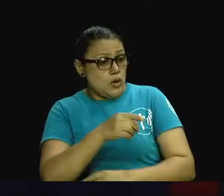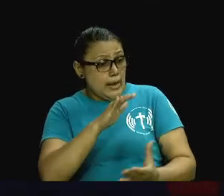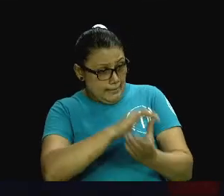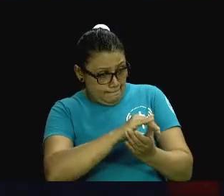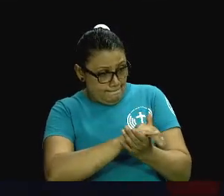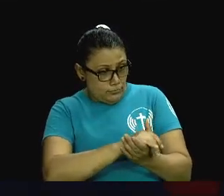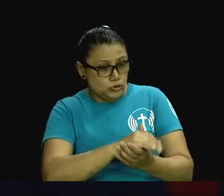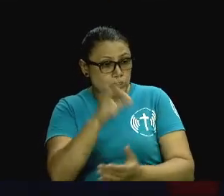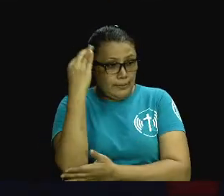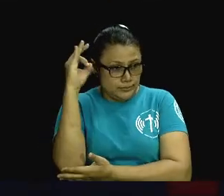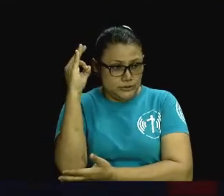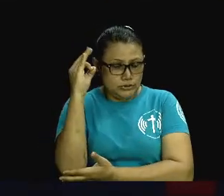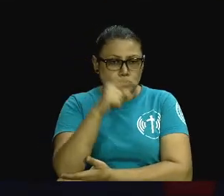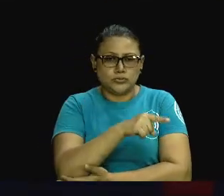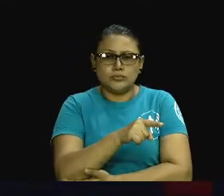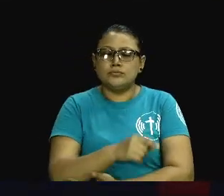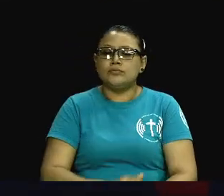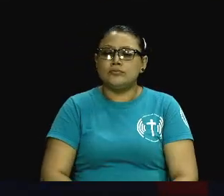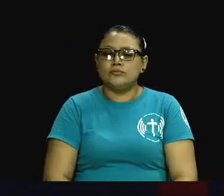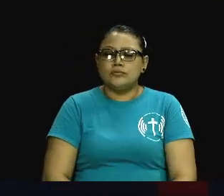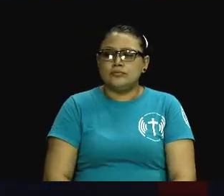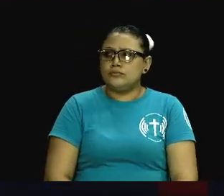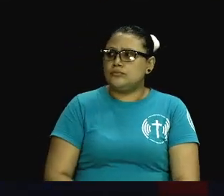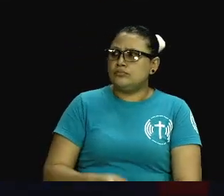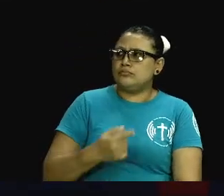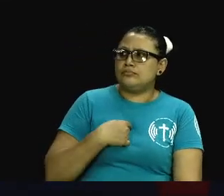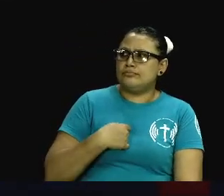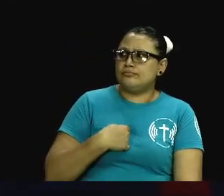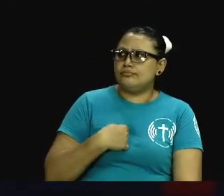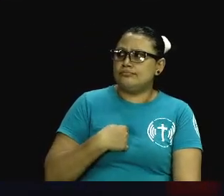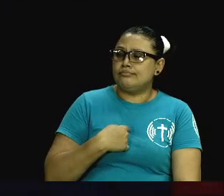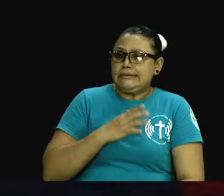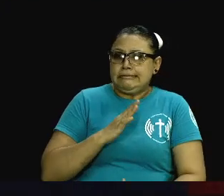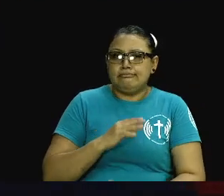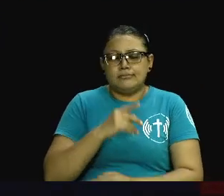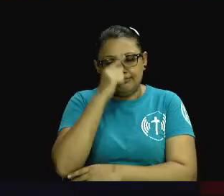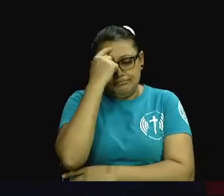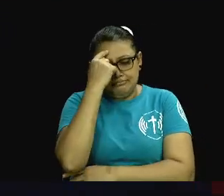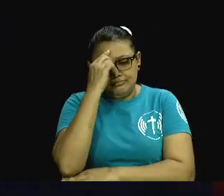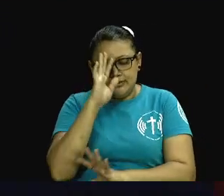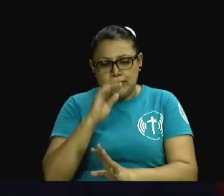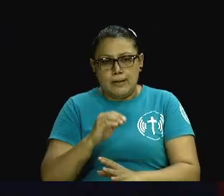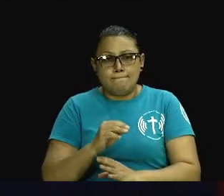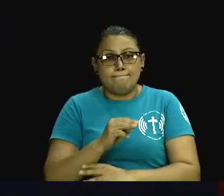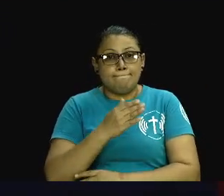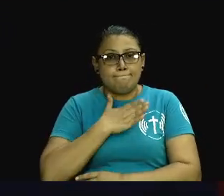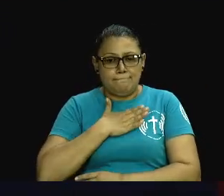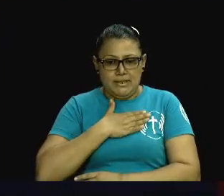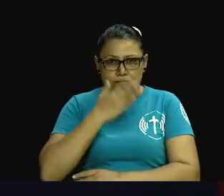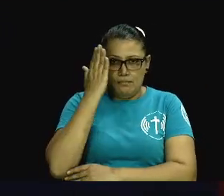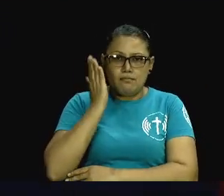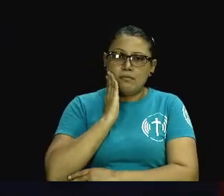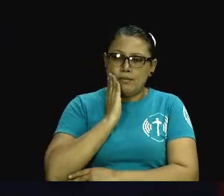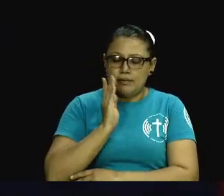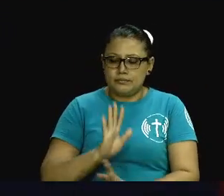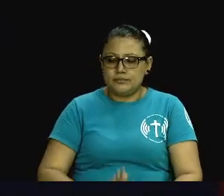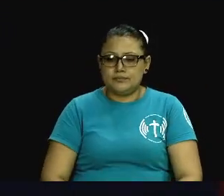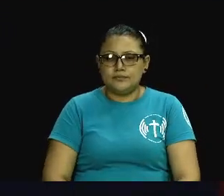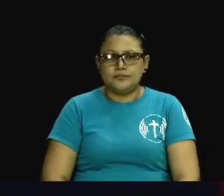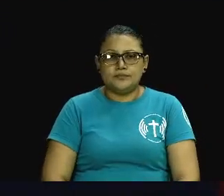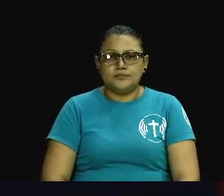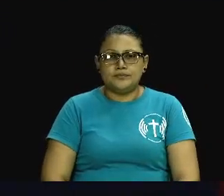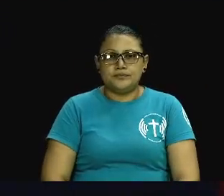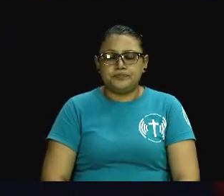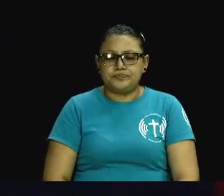es muy frío y llueve mucho así que hay alguien que ha dejado un carrito usado me acuerdo en un chef se llamaba che